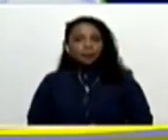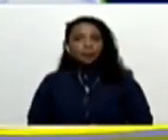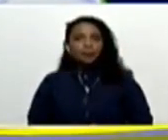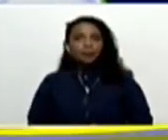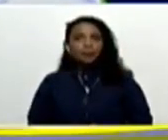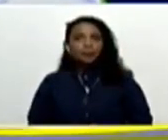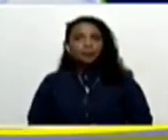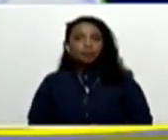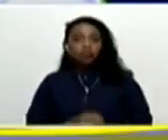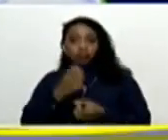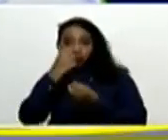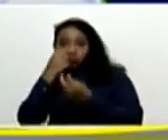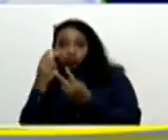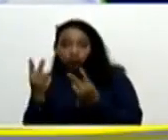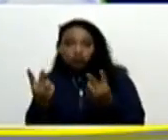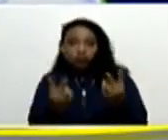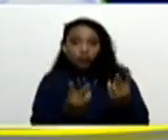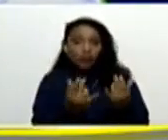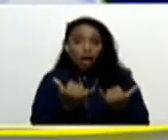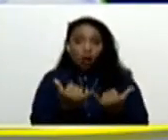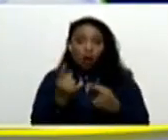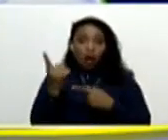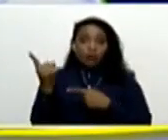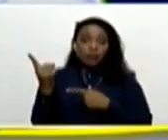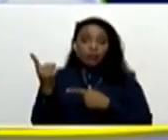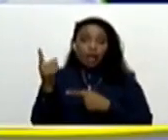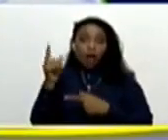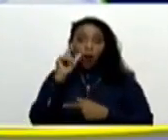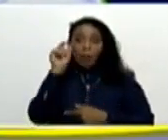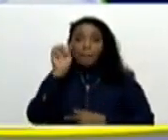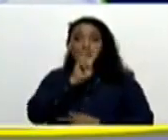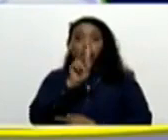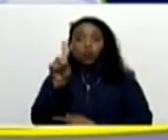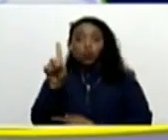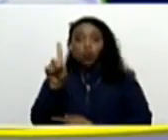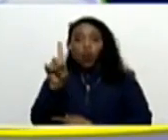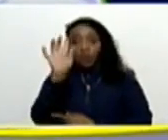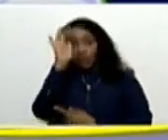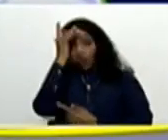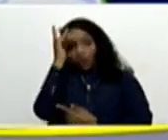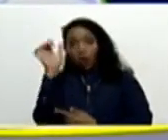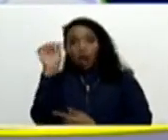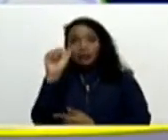E invitó a una cena a Sandino el 21 de febrero